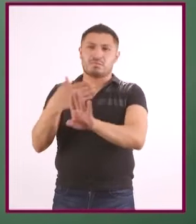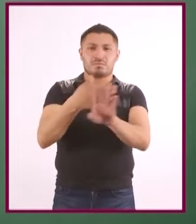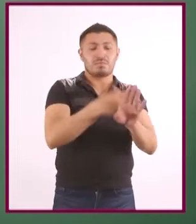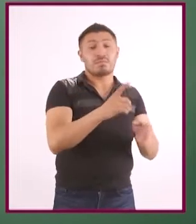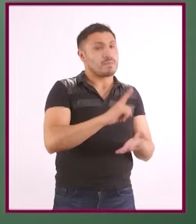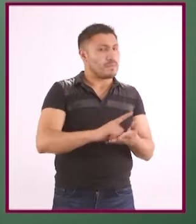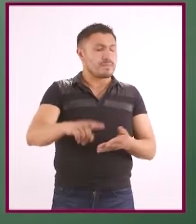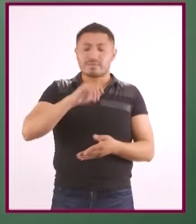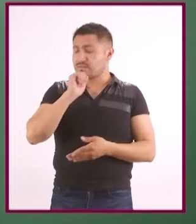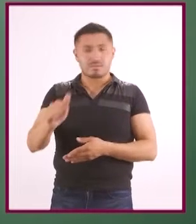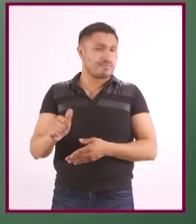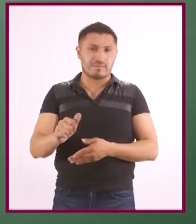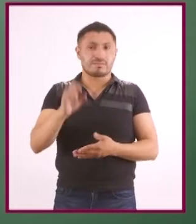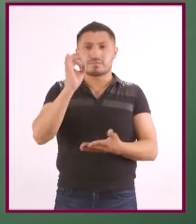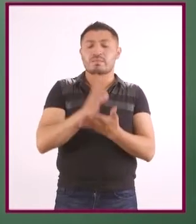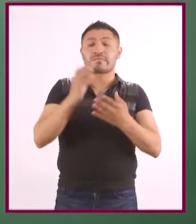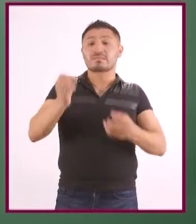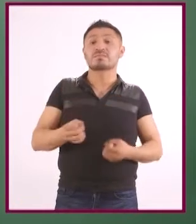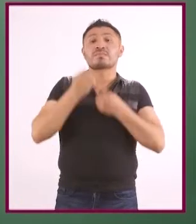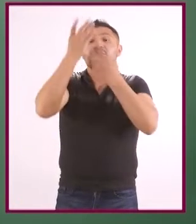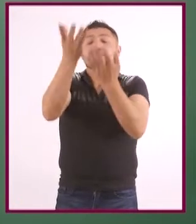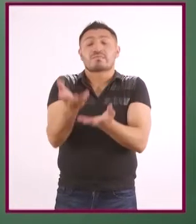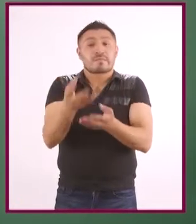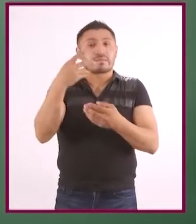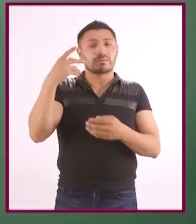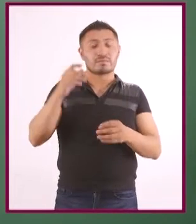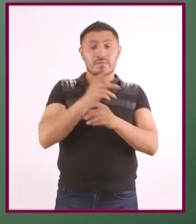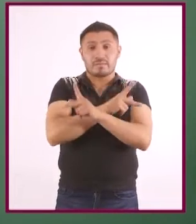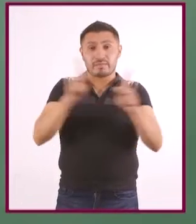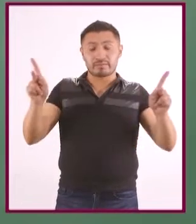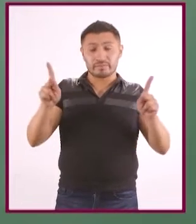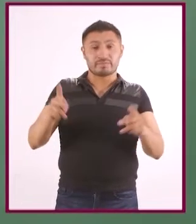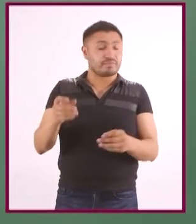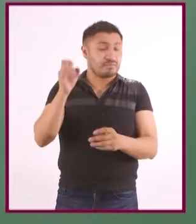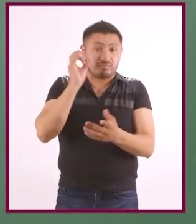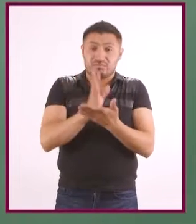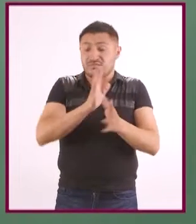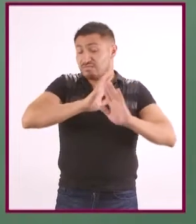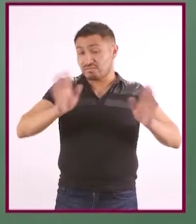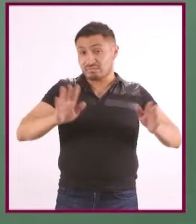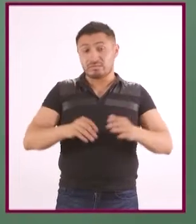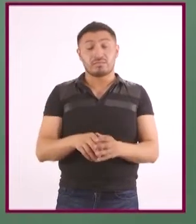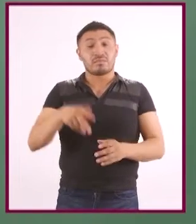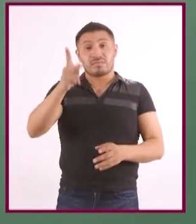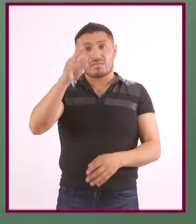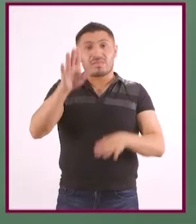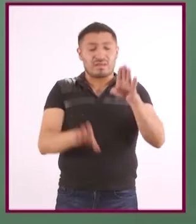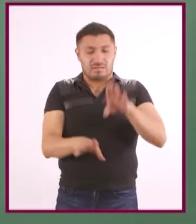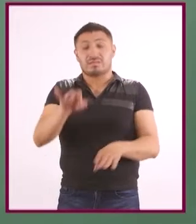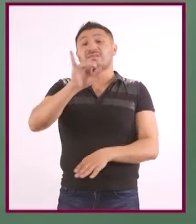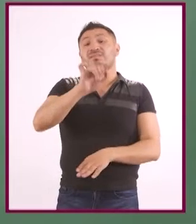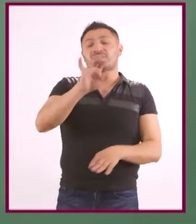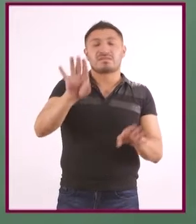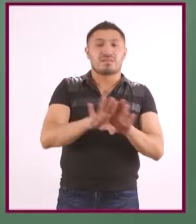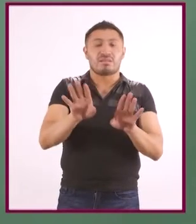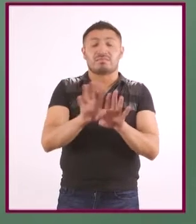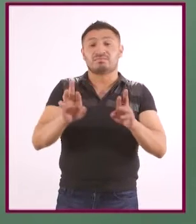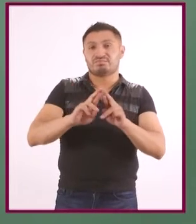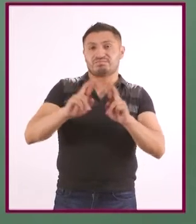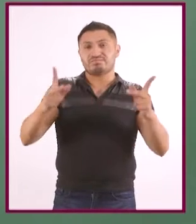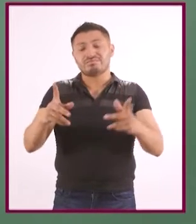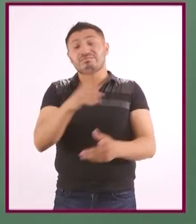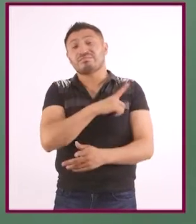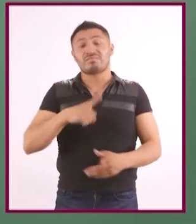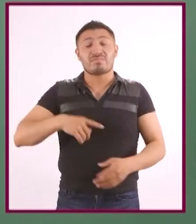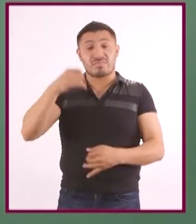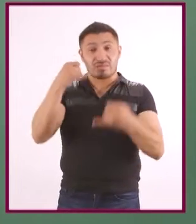terceros. Expresan su convicción de forma pública y solo para sí. Pero hay otros casos en donde sí se da una disrupción de un